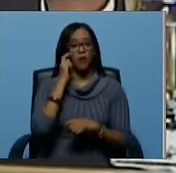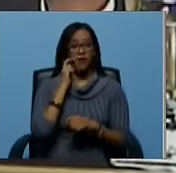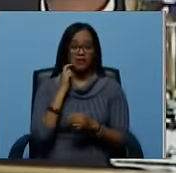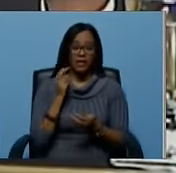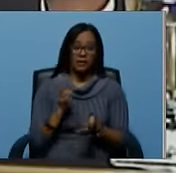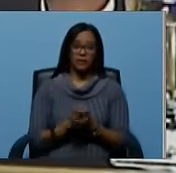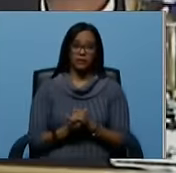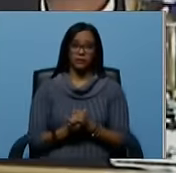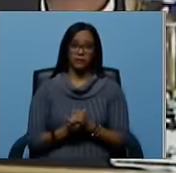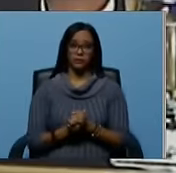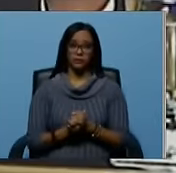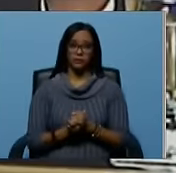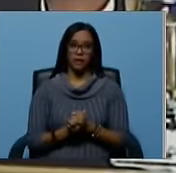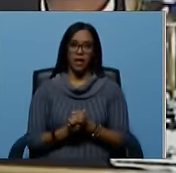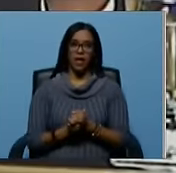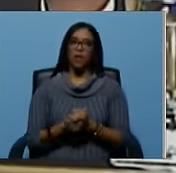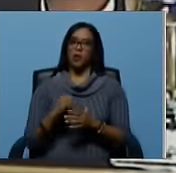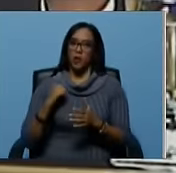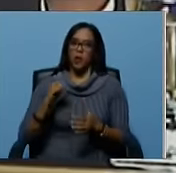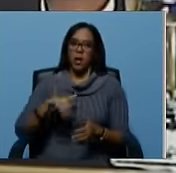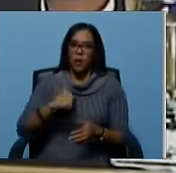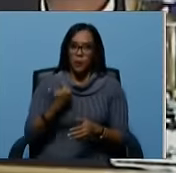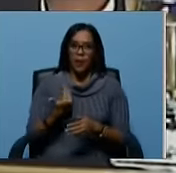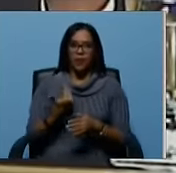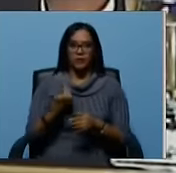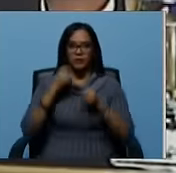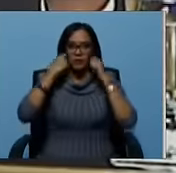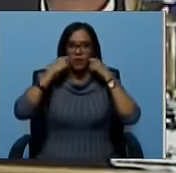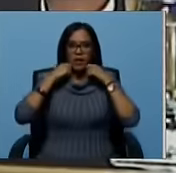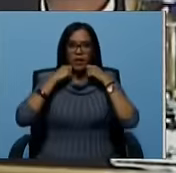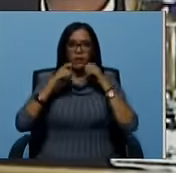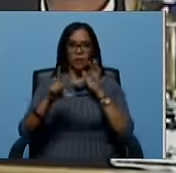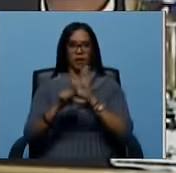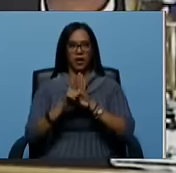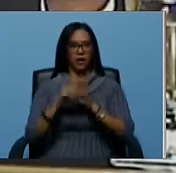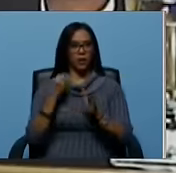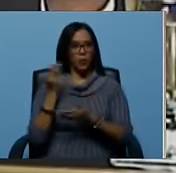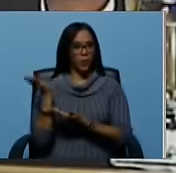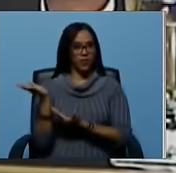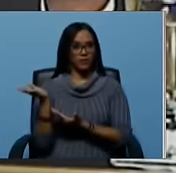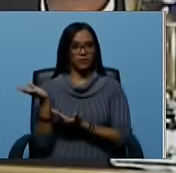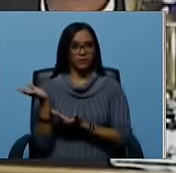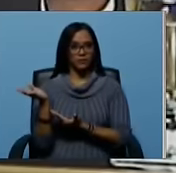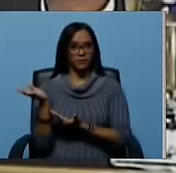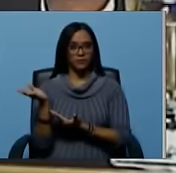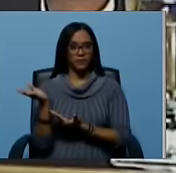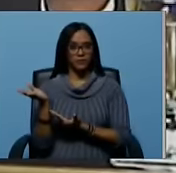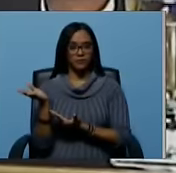Son los que pueden chillar por una ley de esa naturaleza.